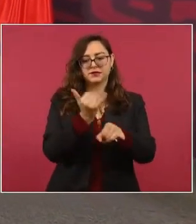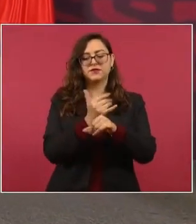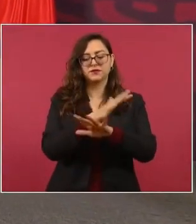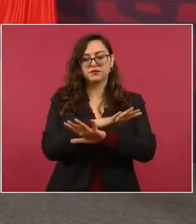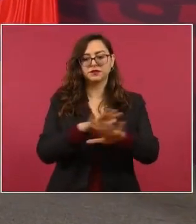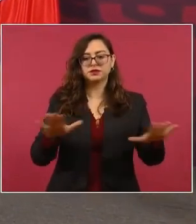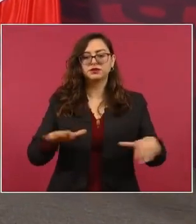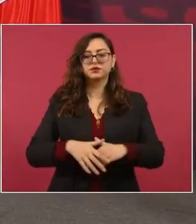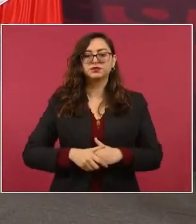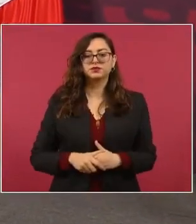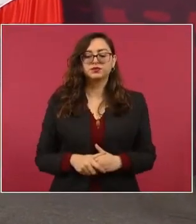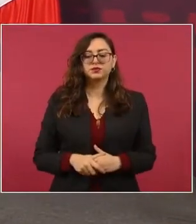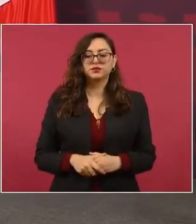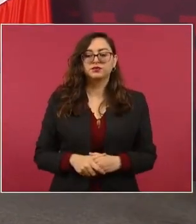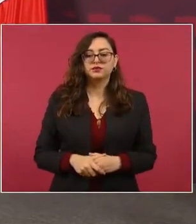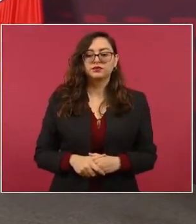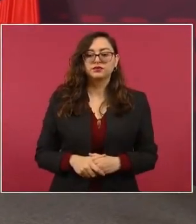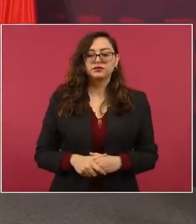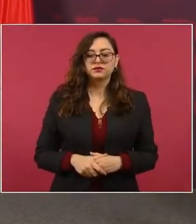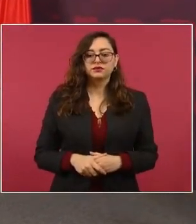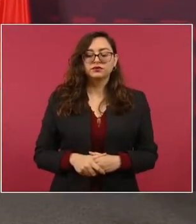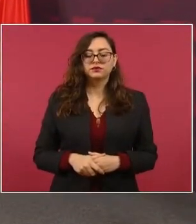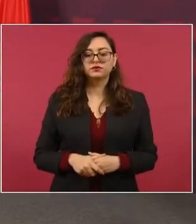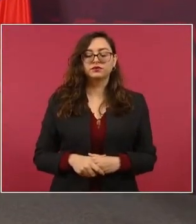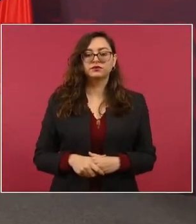Y pues hay que